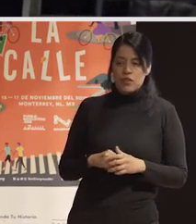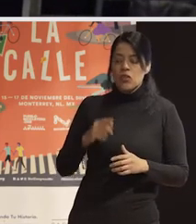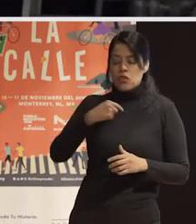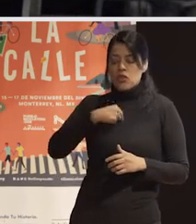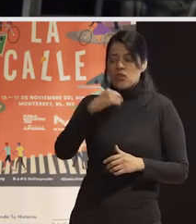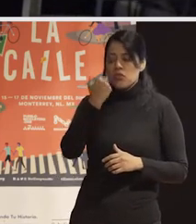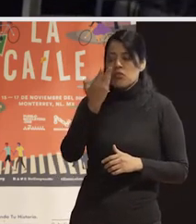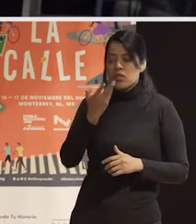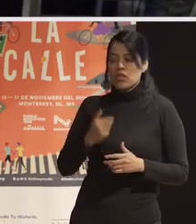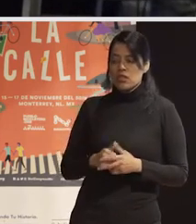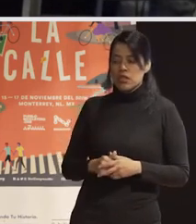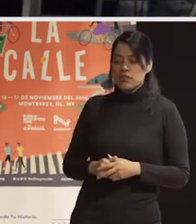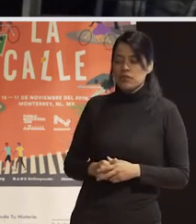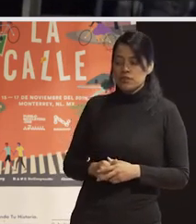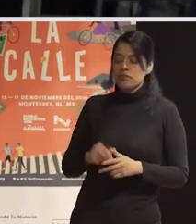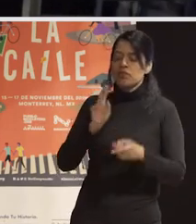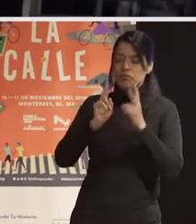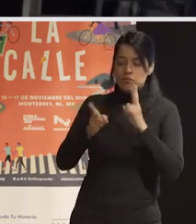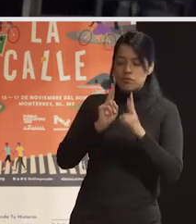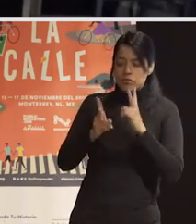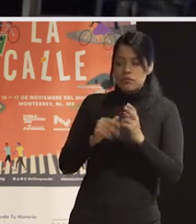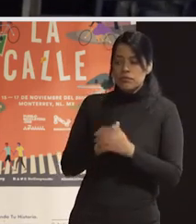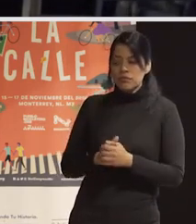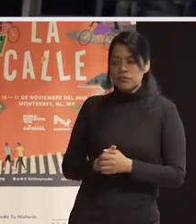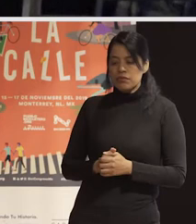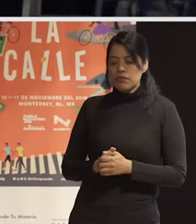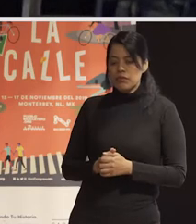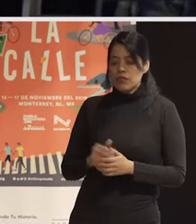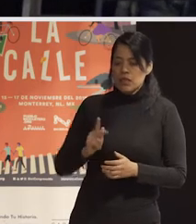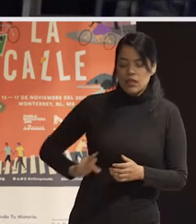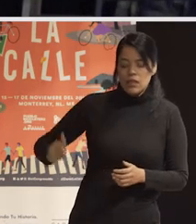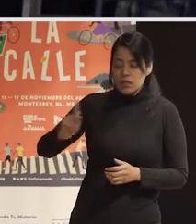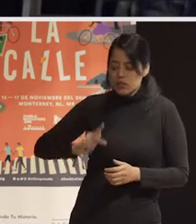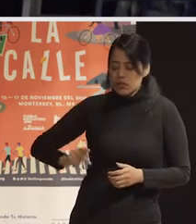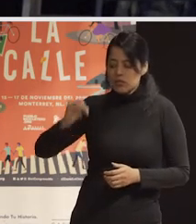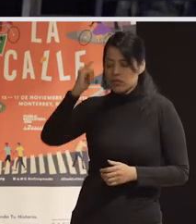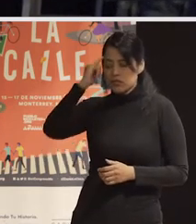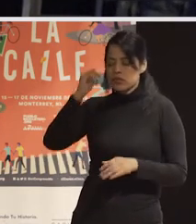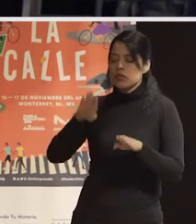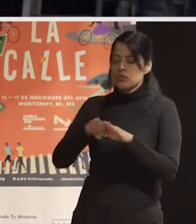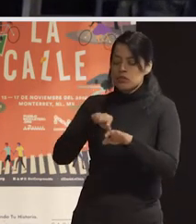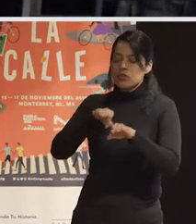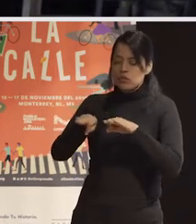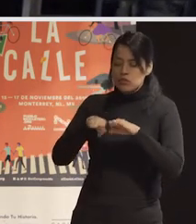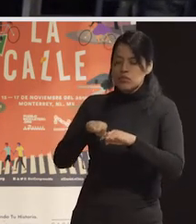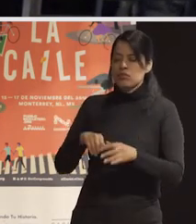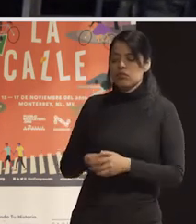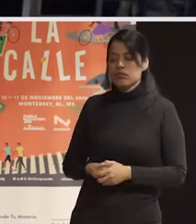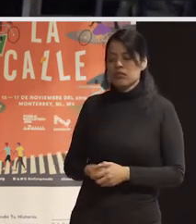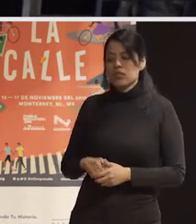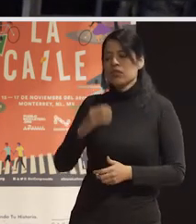quería comentar acerca de los pueblos indígenas y cómo trabajamos este